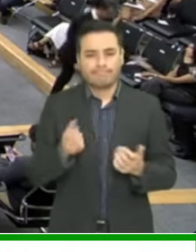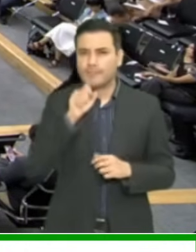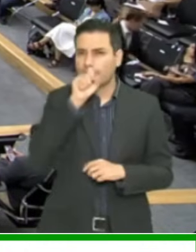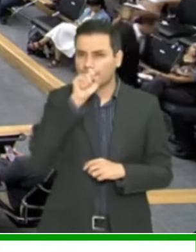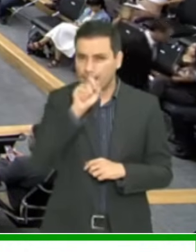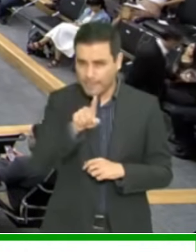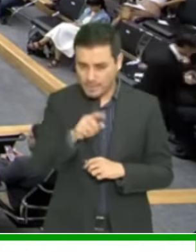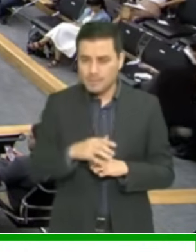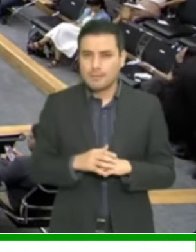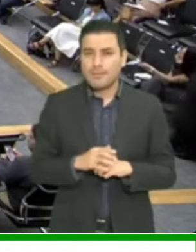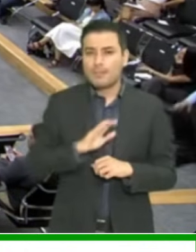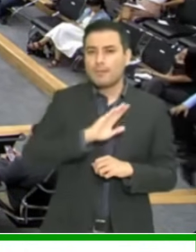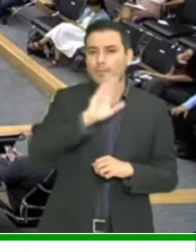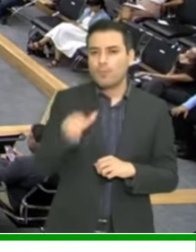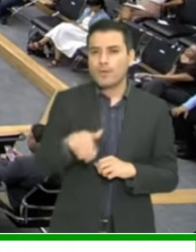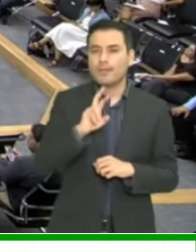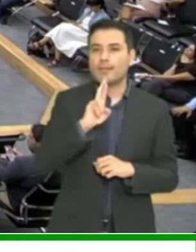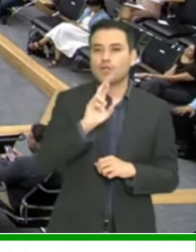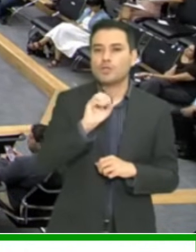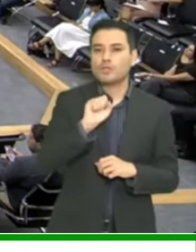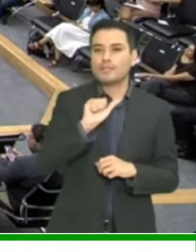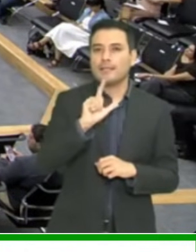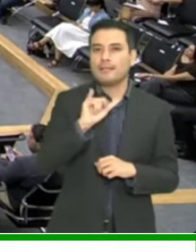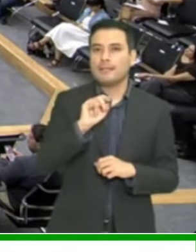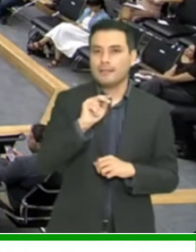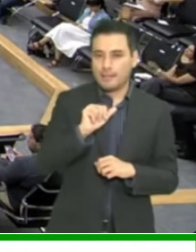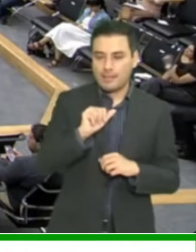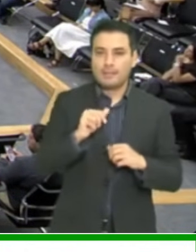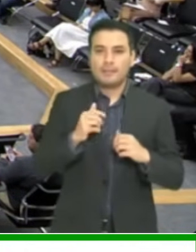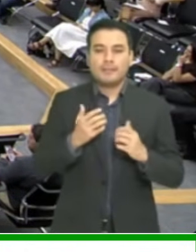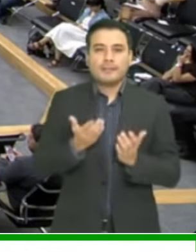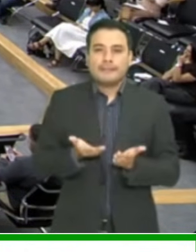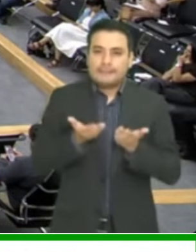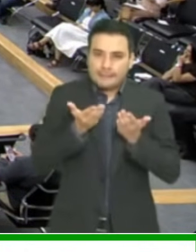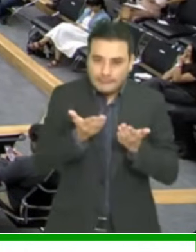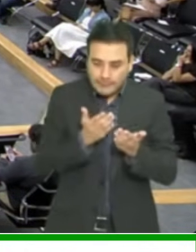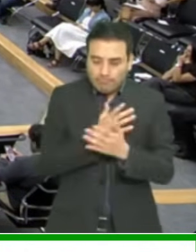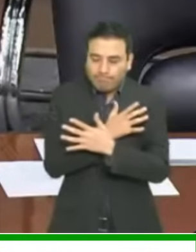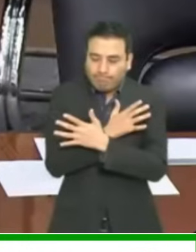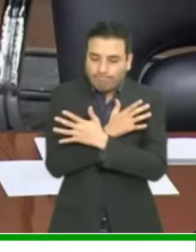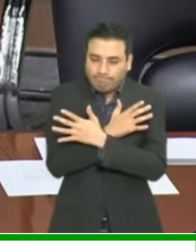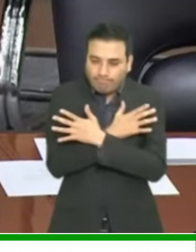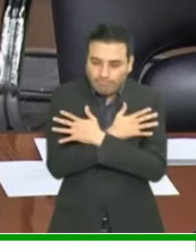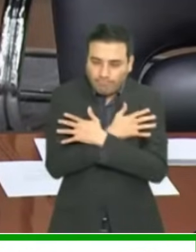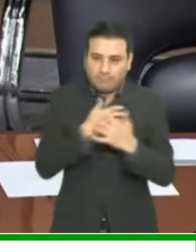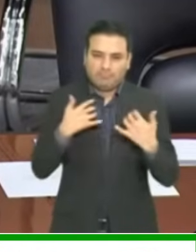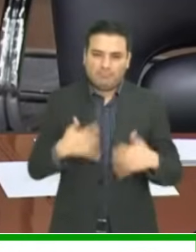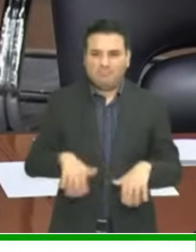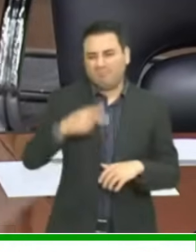el fallecimiento de Rosalinda López Hernández, mexicana destacadísima,